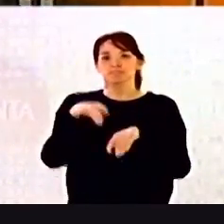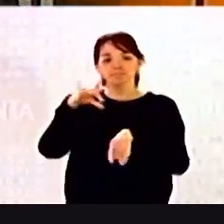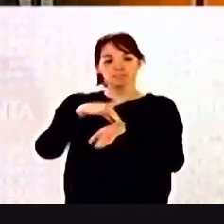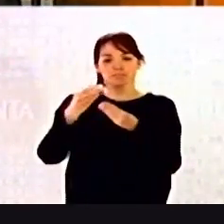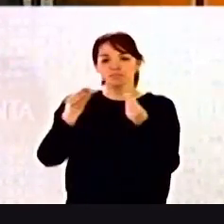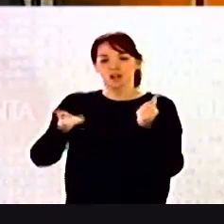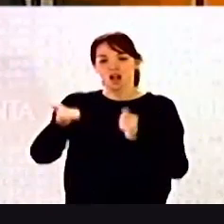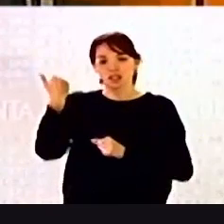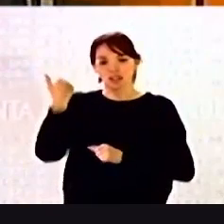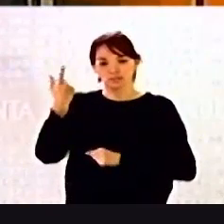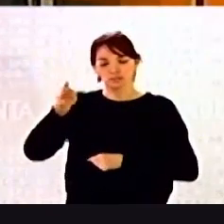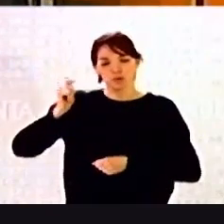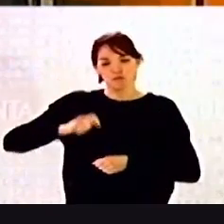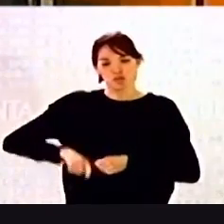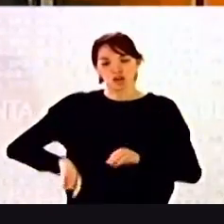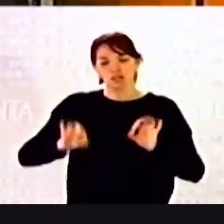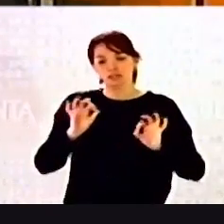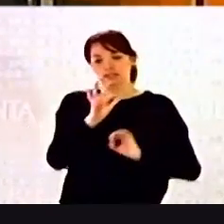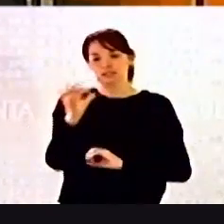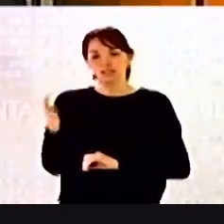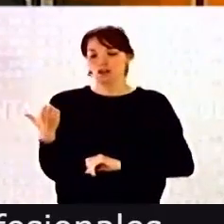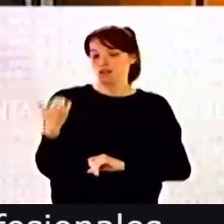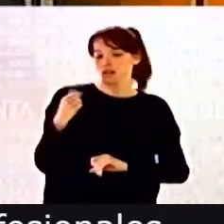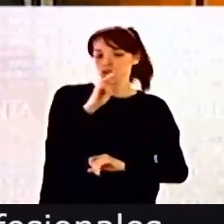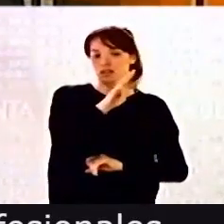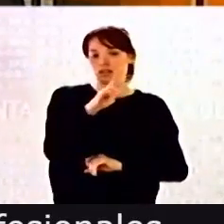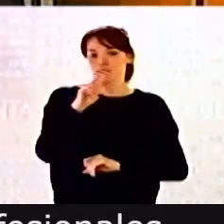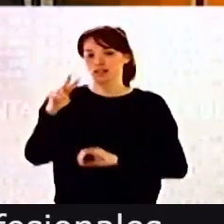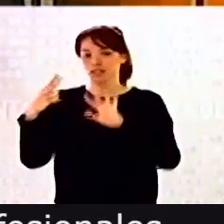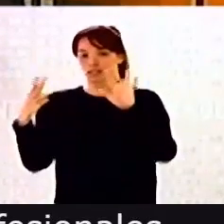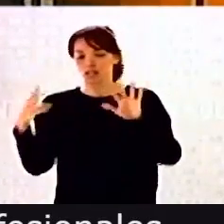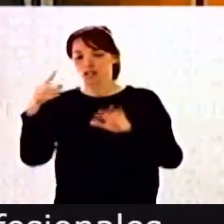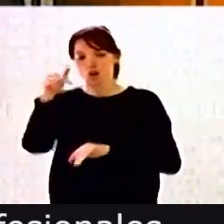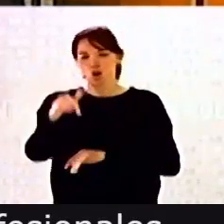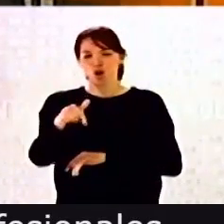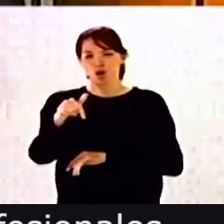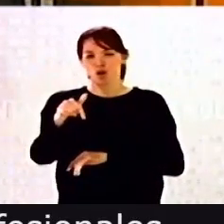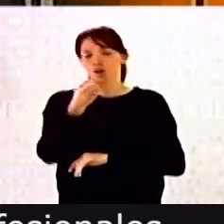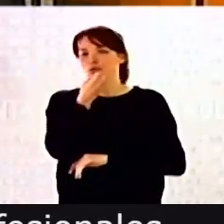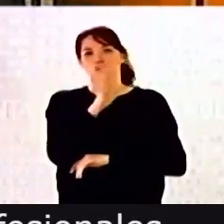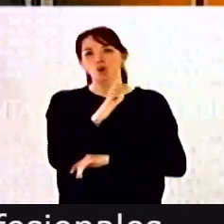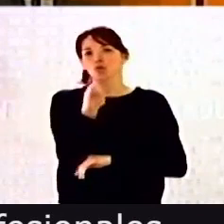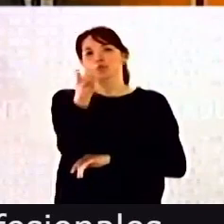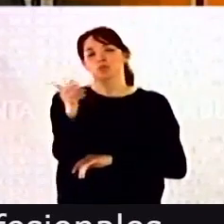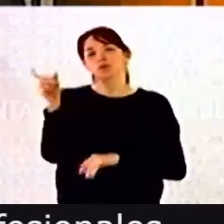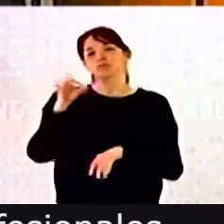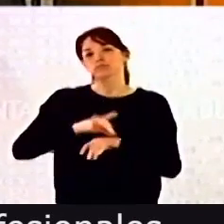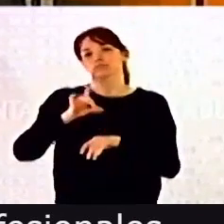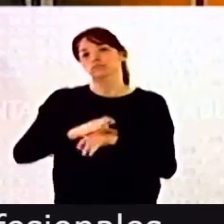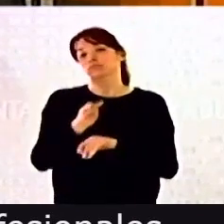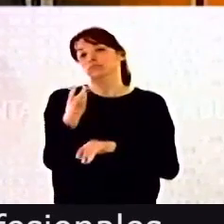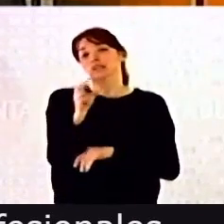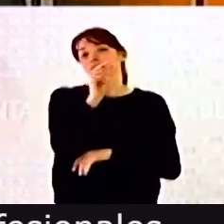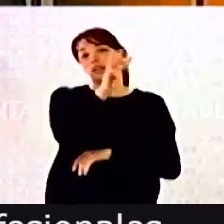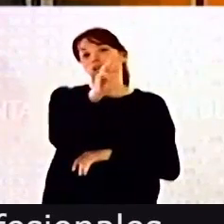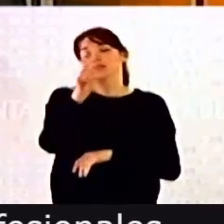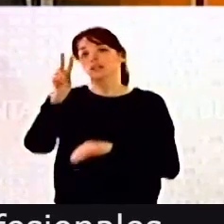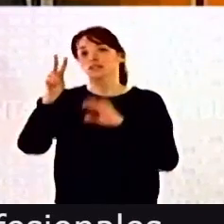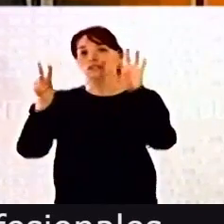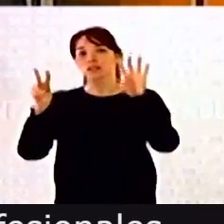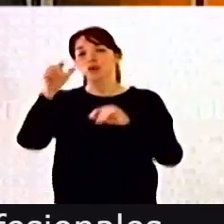los profesionales sanitarios. Ayer eran 327, hoy, bueno, el número de sanitarios afectados eran 327,